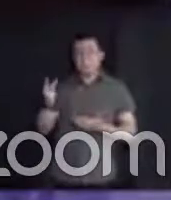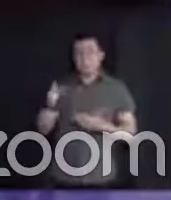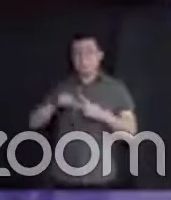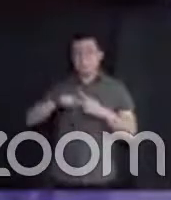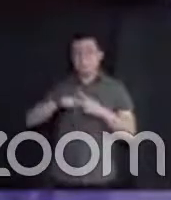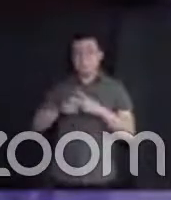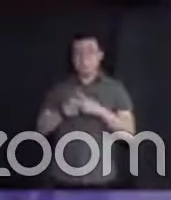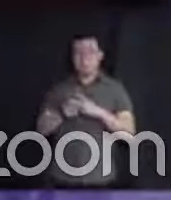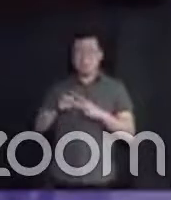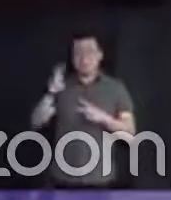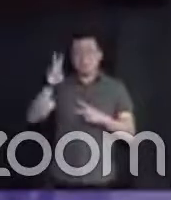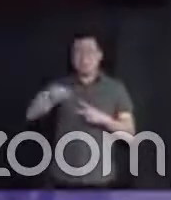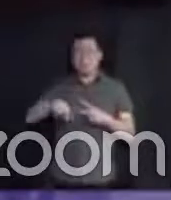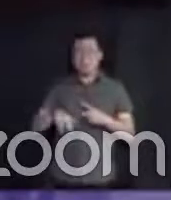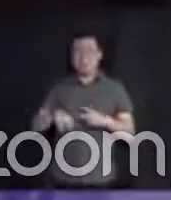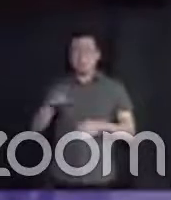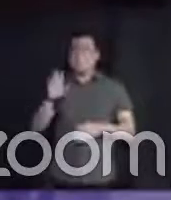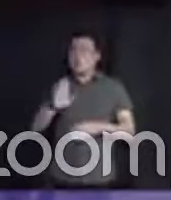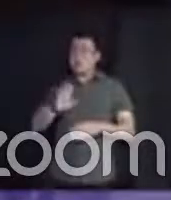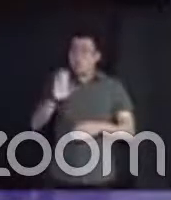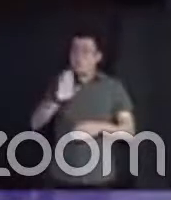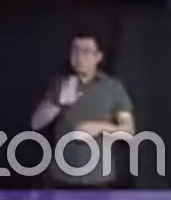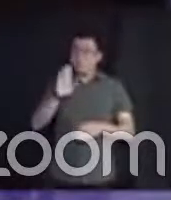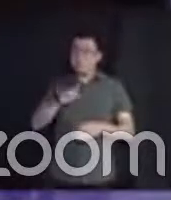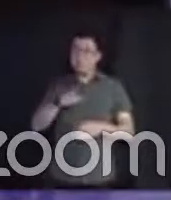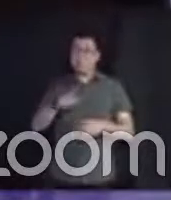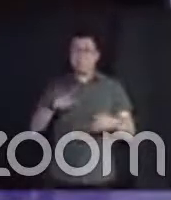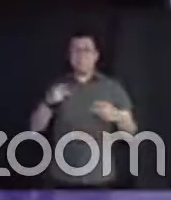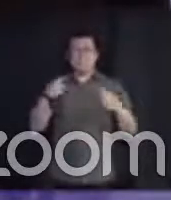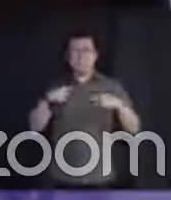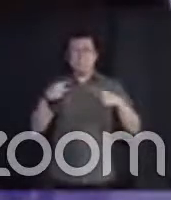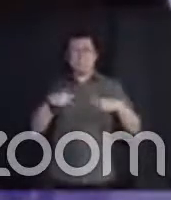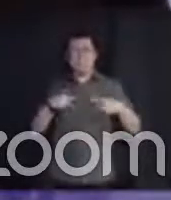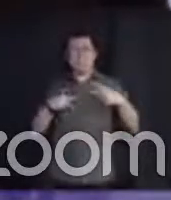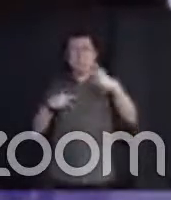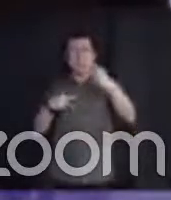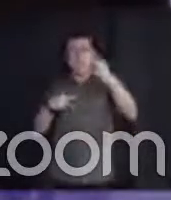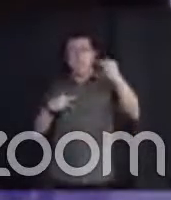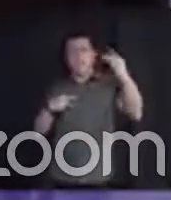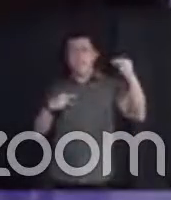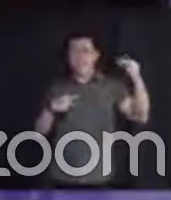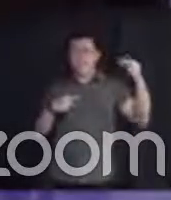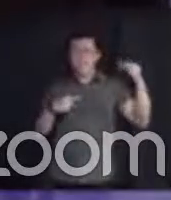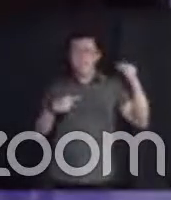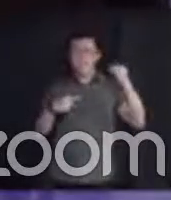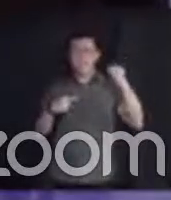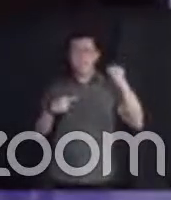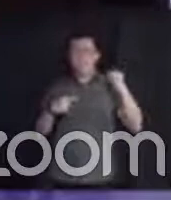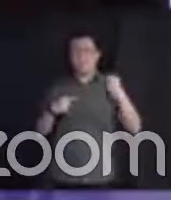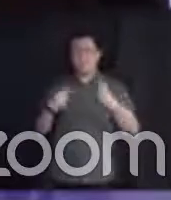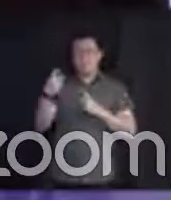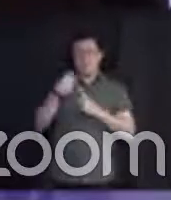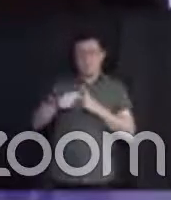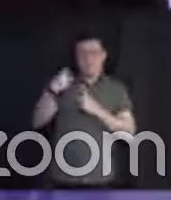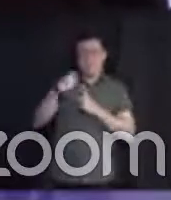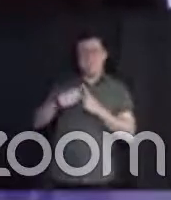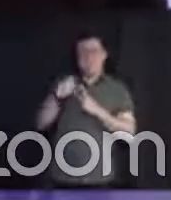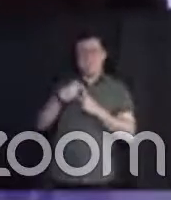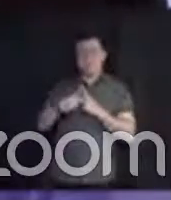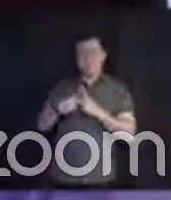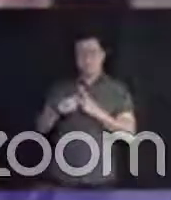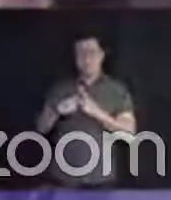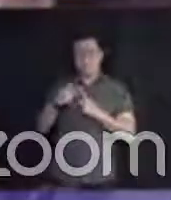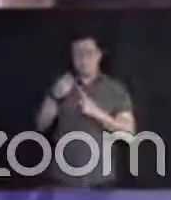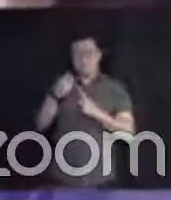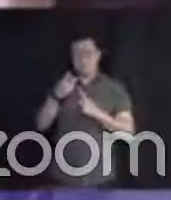como que te llueven y te sabotean, te quieren quitar los sueños, las metas, salirte de tu